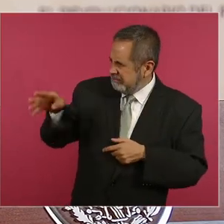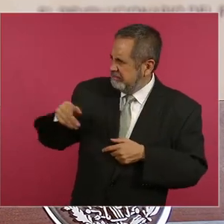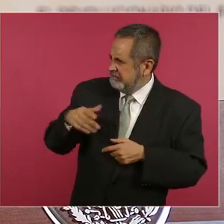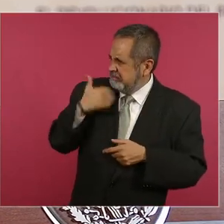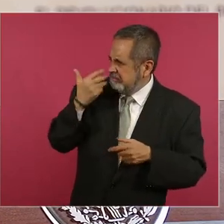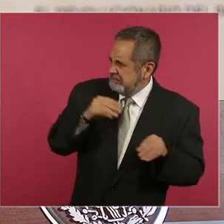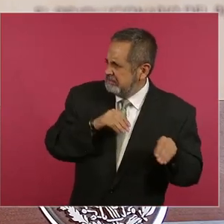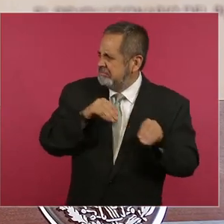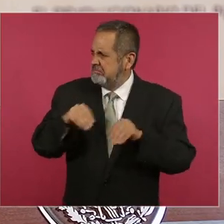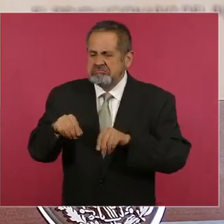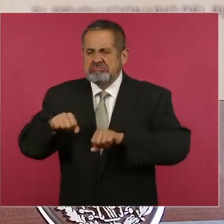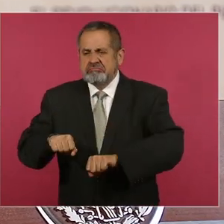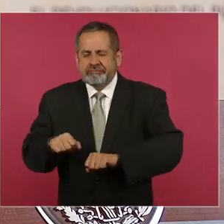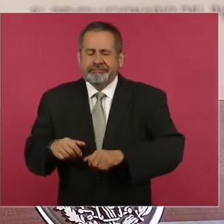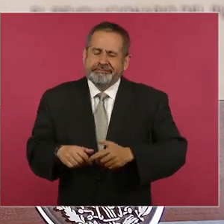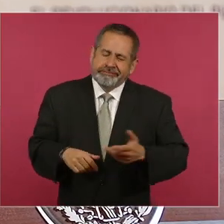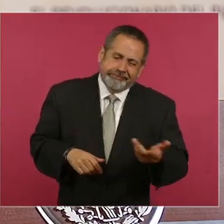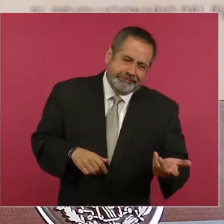no